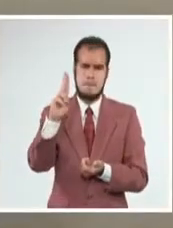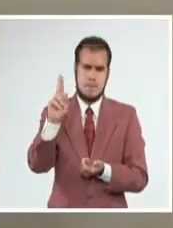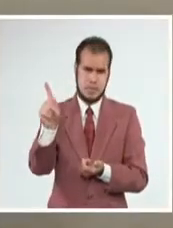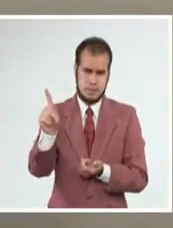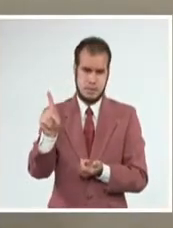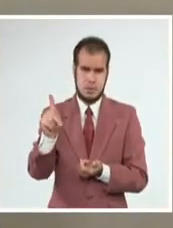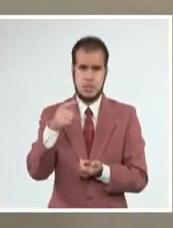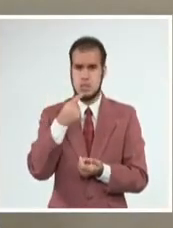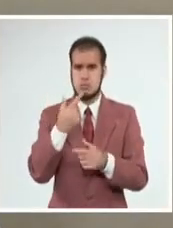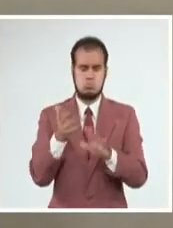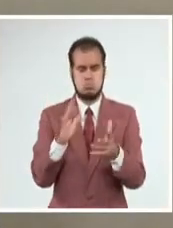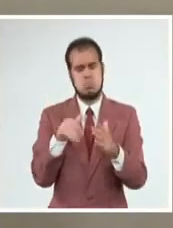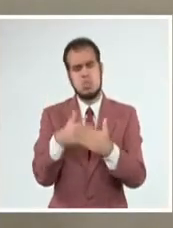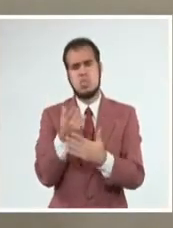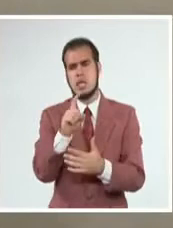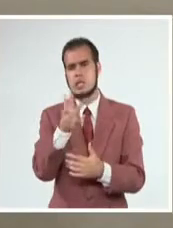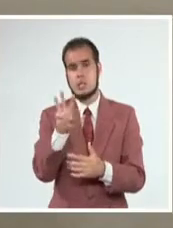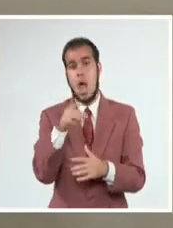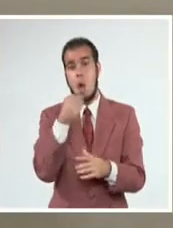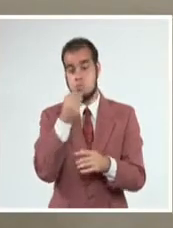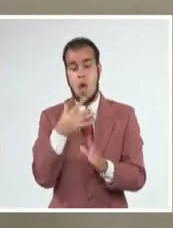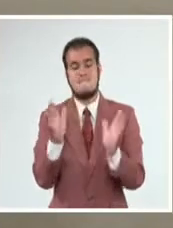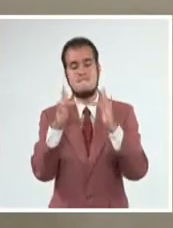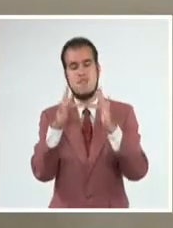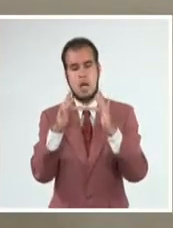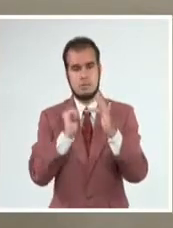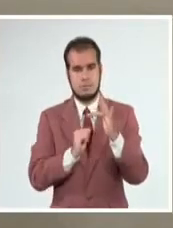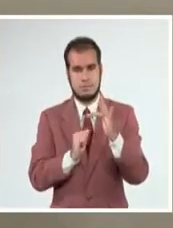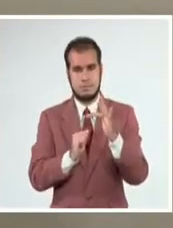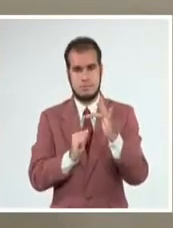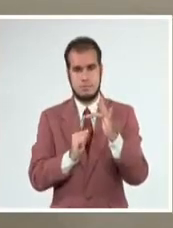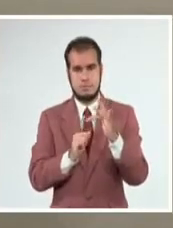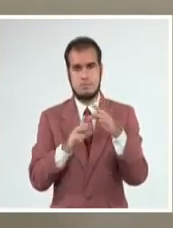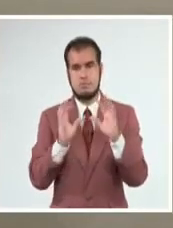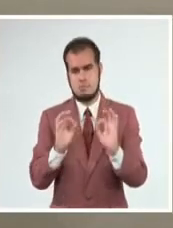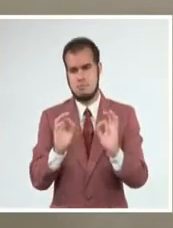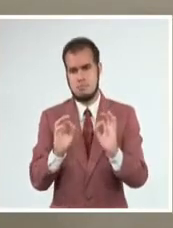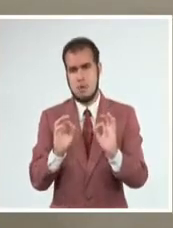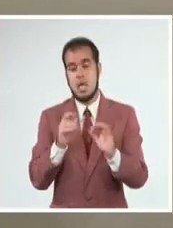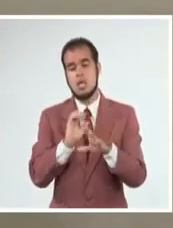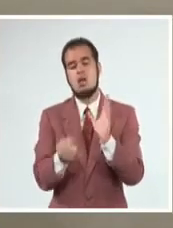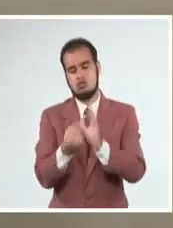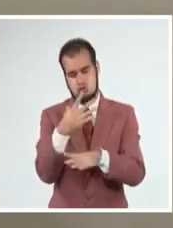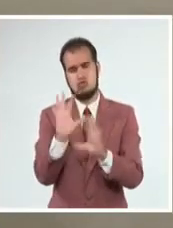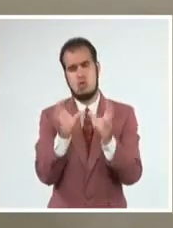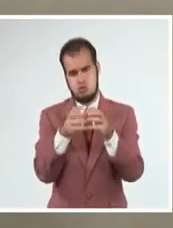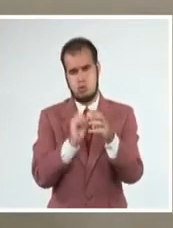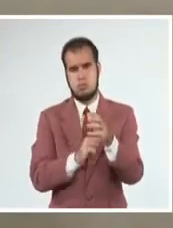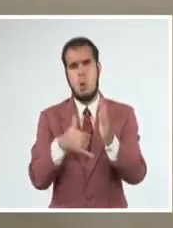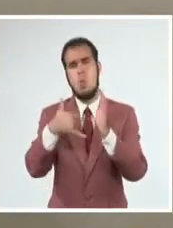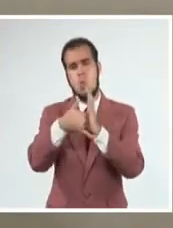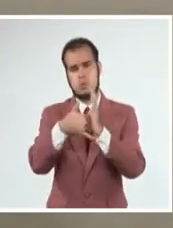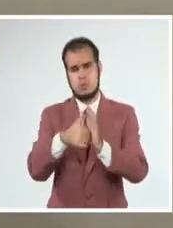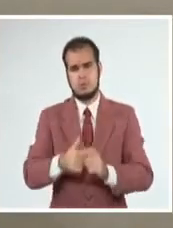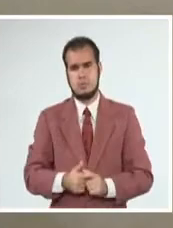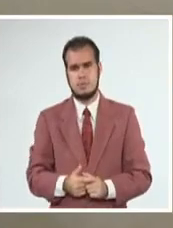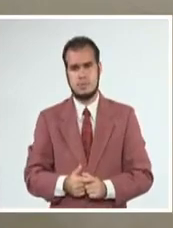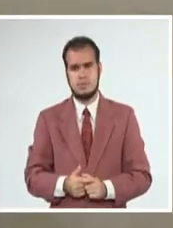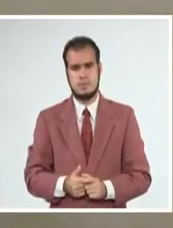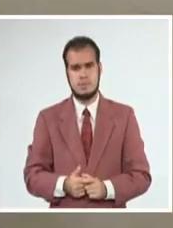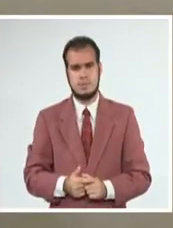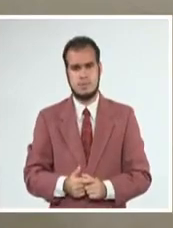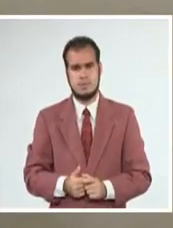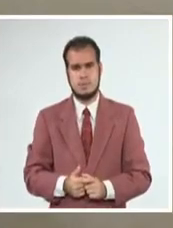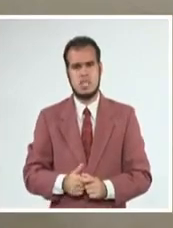13 me logro conectar a internet por medio de la aplicación. El grupo fue creado. fue creado el grupo, con el